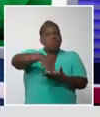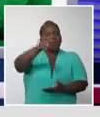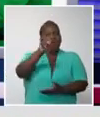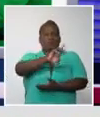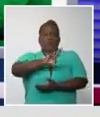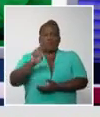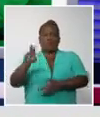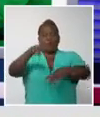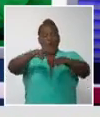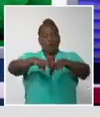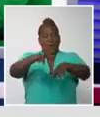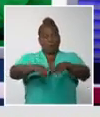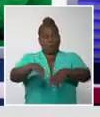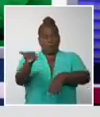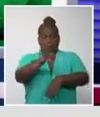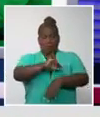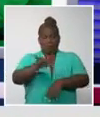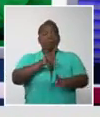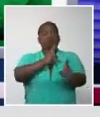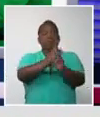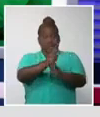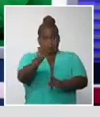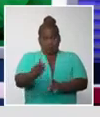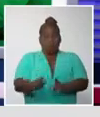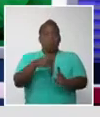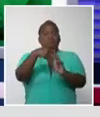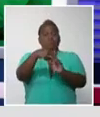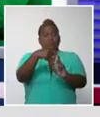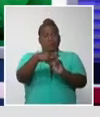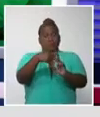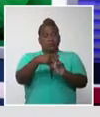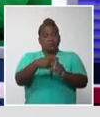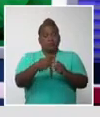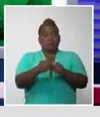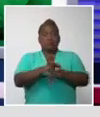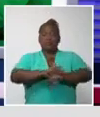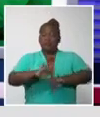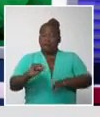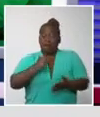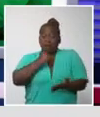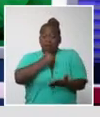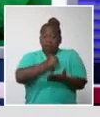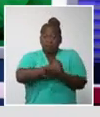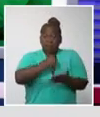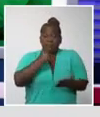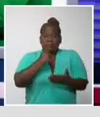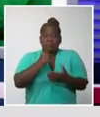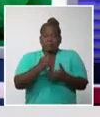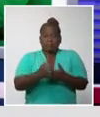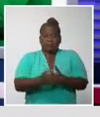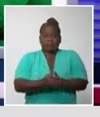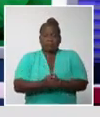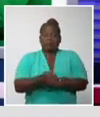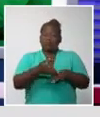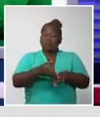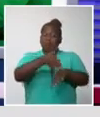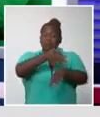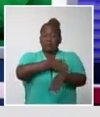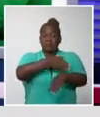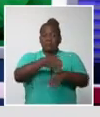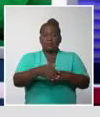Habana, contacto de un caso positivo que ya había sido diagnosticado previamente